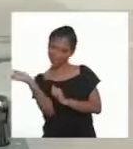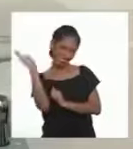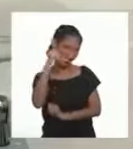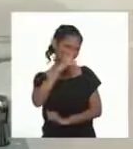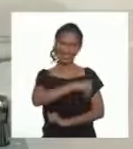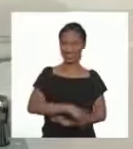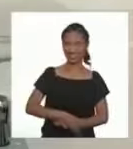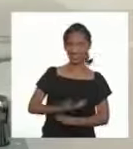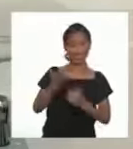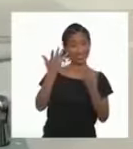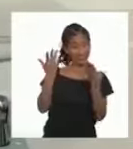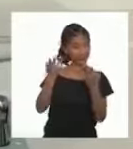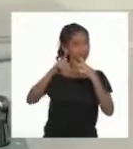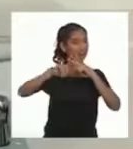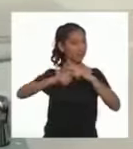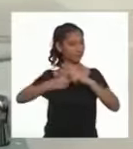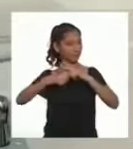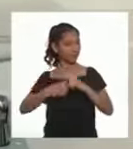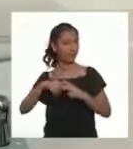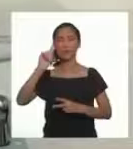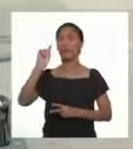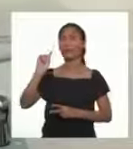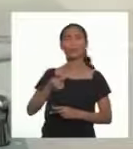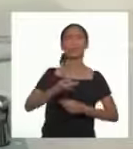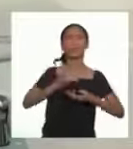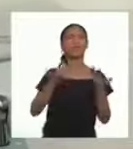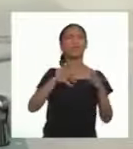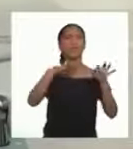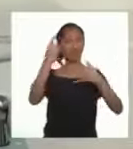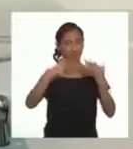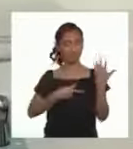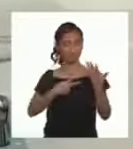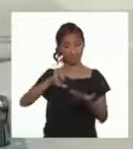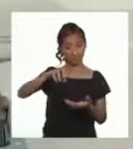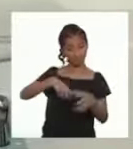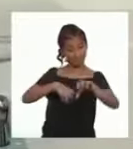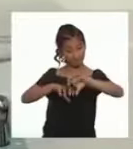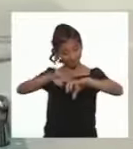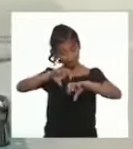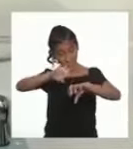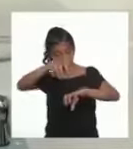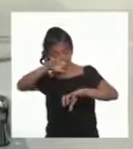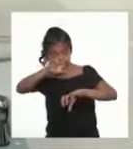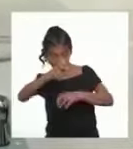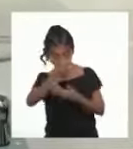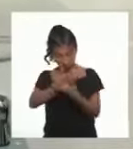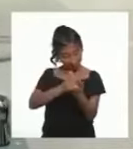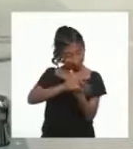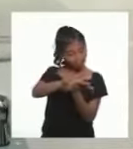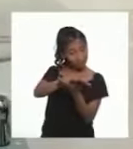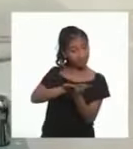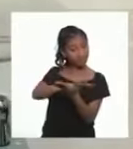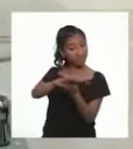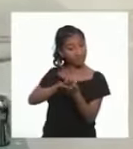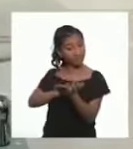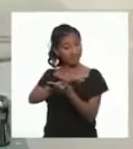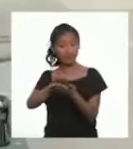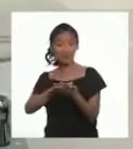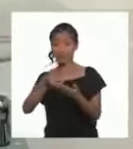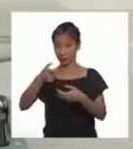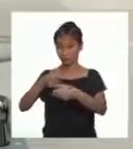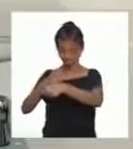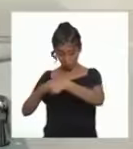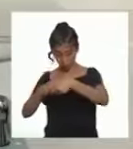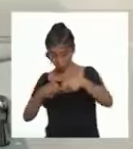¡Vamos! Comencemos. Lo primero que tenemos que hacer es mojarnos las manos bien y cerrar